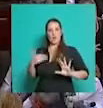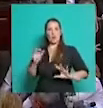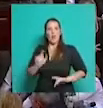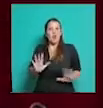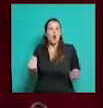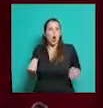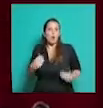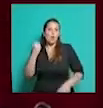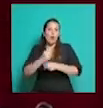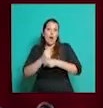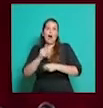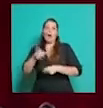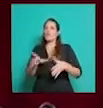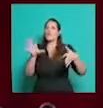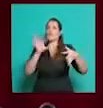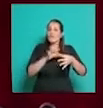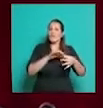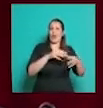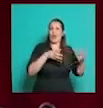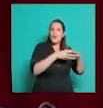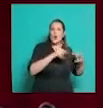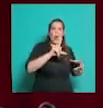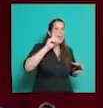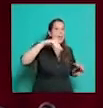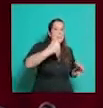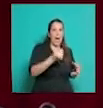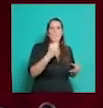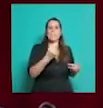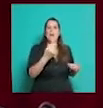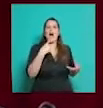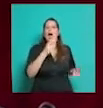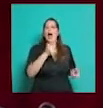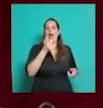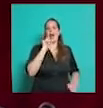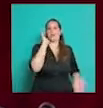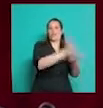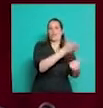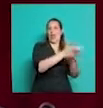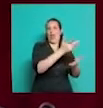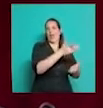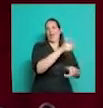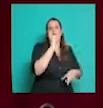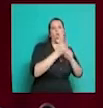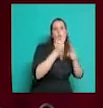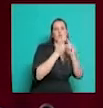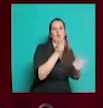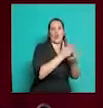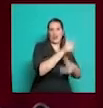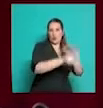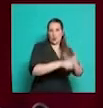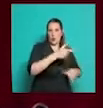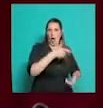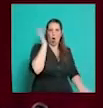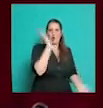camino, porque es el camino que no vamos a inventar nosotros, sino que es el camino que tiene un país como Chile al lado nuestro, ¿no? Entonces, o un país como